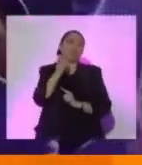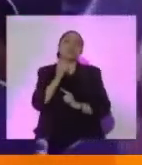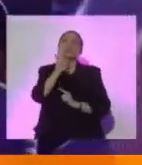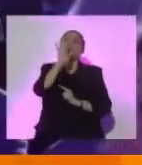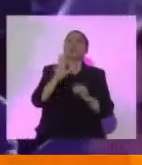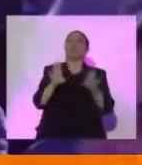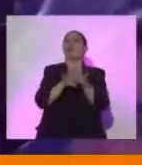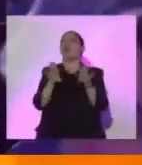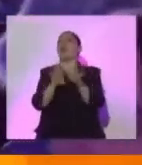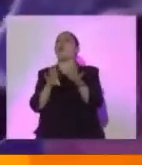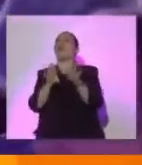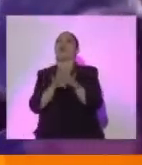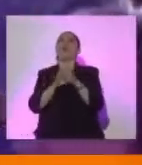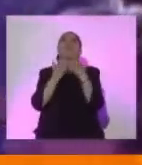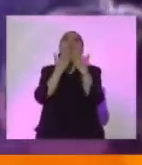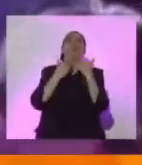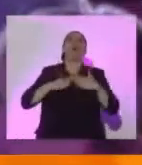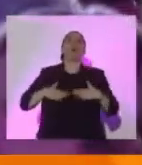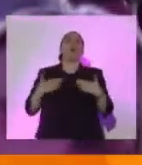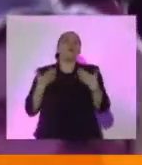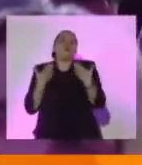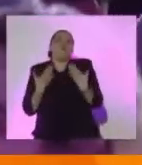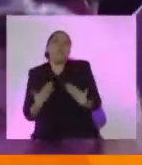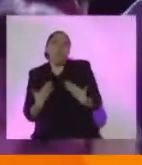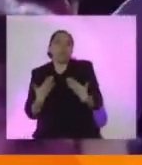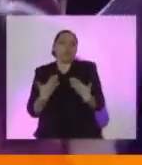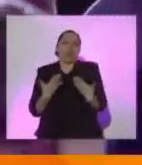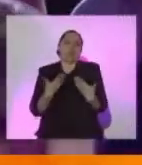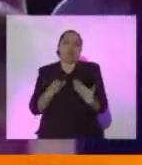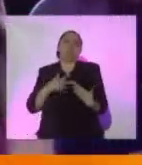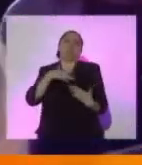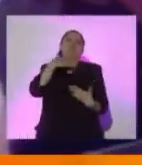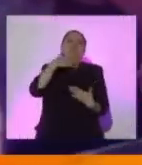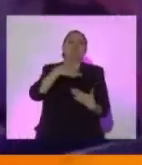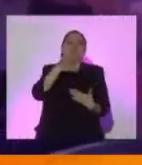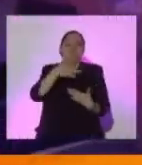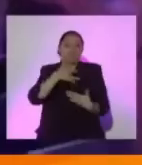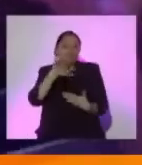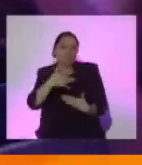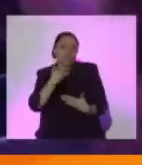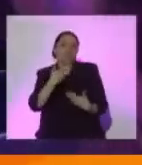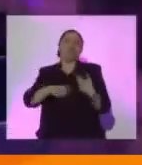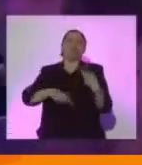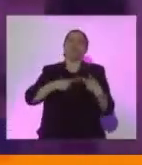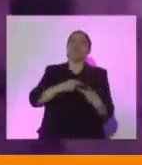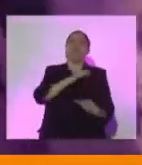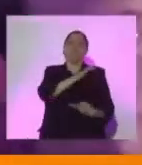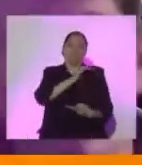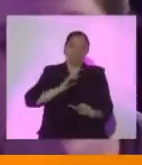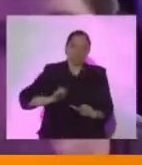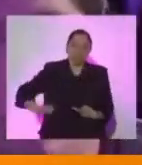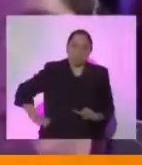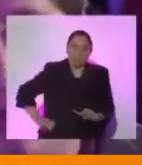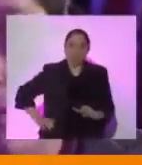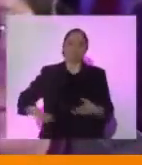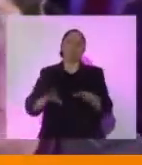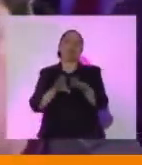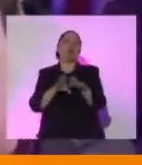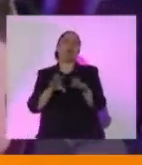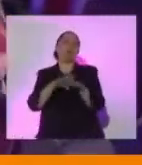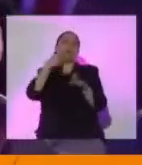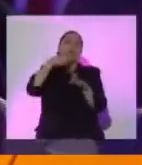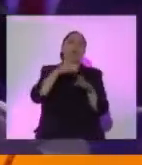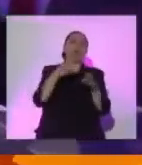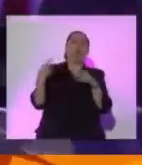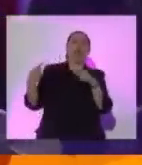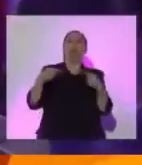2010 y eh fue uno de los principales opositores a la alianza al pan PRD PT convergencia en